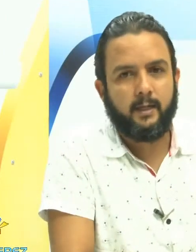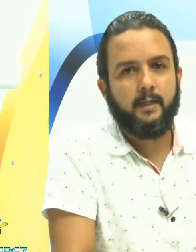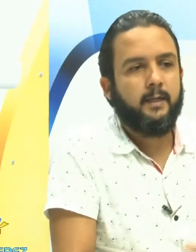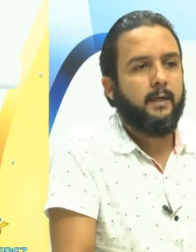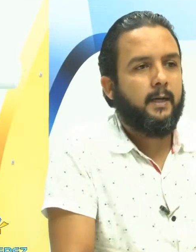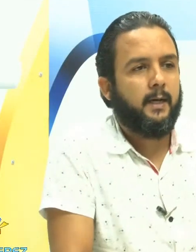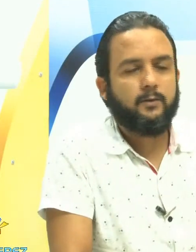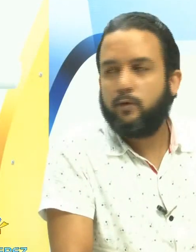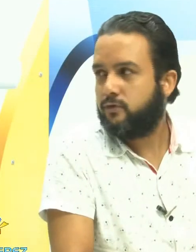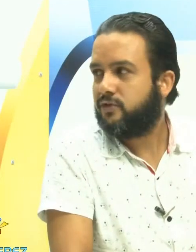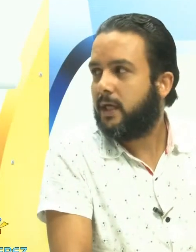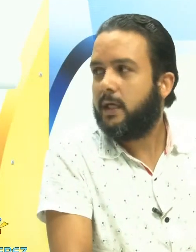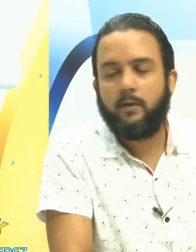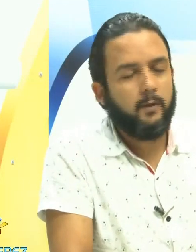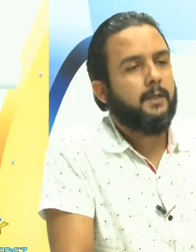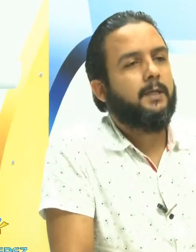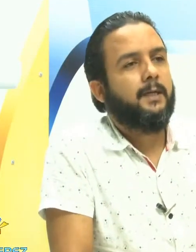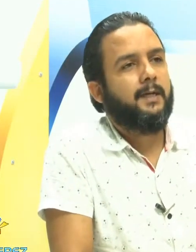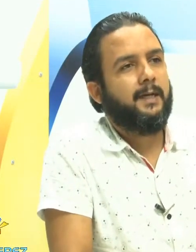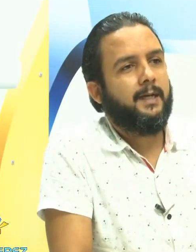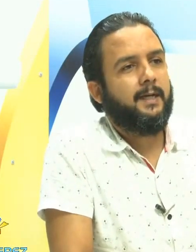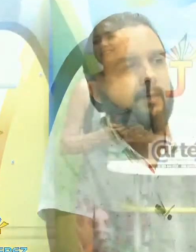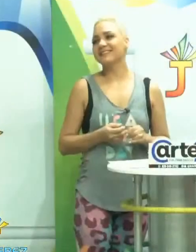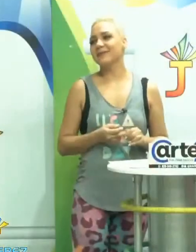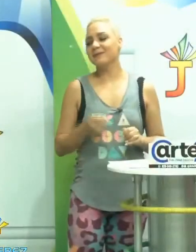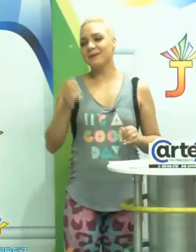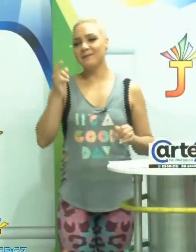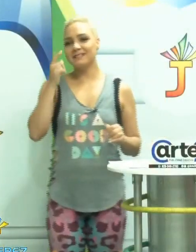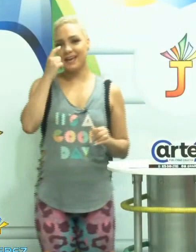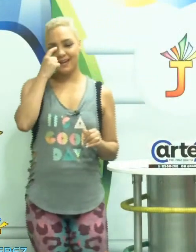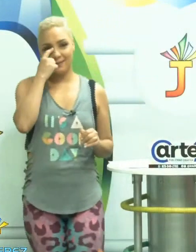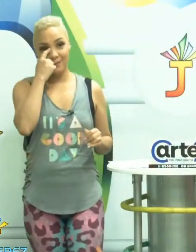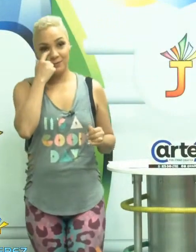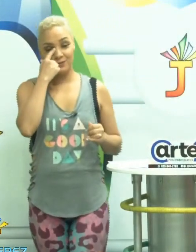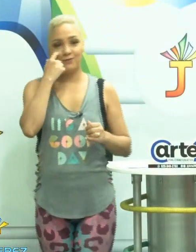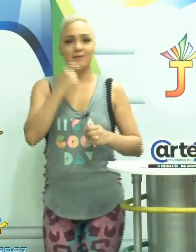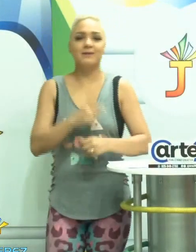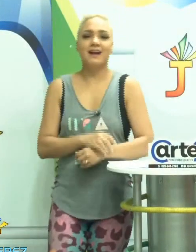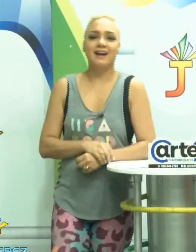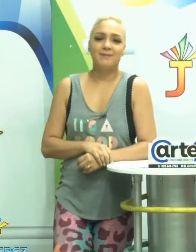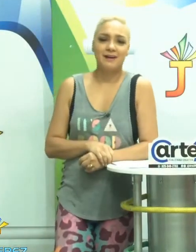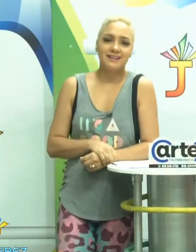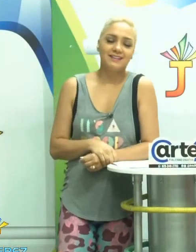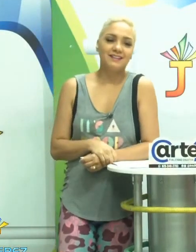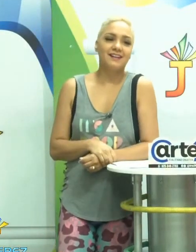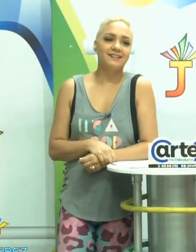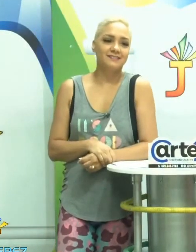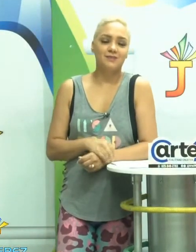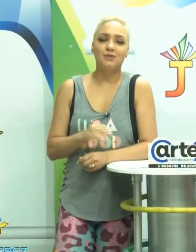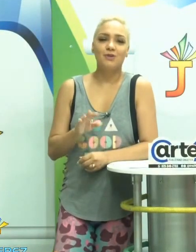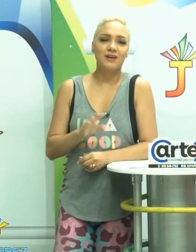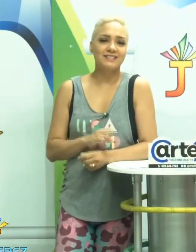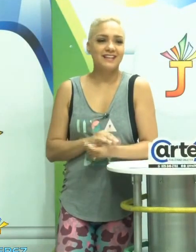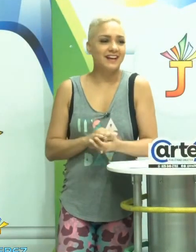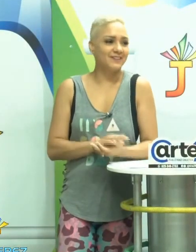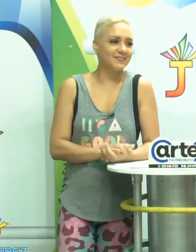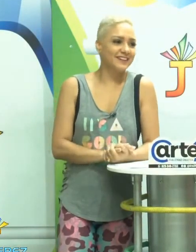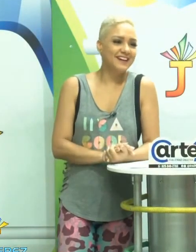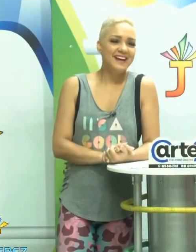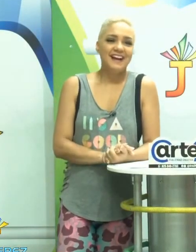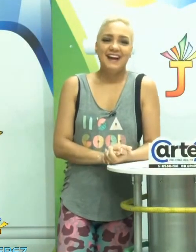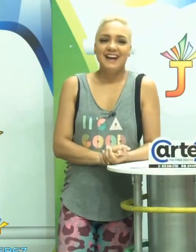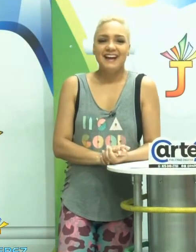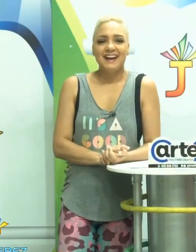y a todo su séquito. Alex, el primer mensaje que Alex me puso fue, ven acá, el maquillita seguro lo